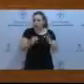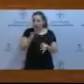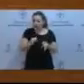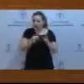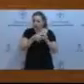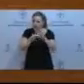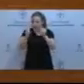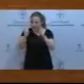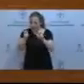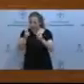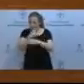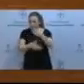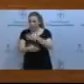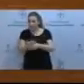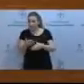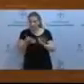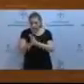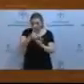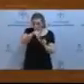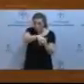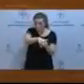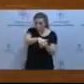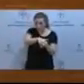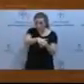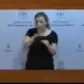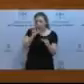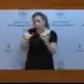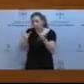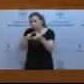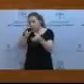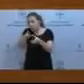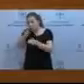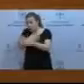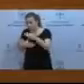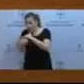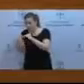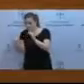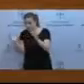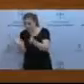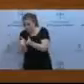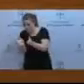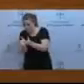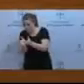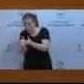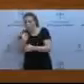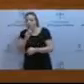de votos? Porque los discapacitados somos minoría. Le recordamos,